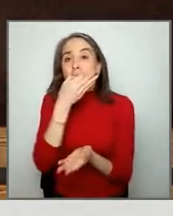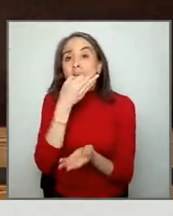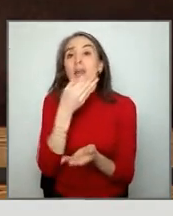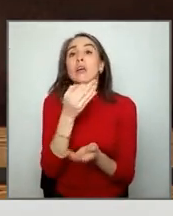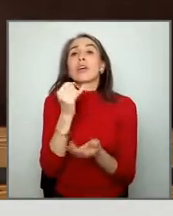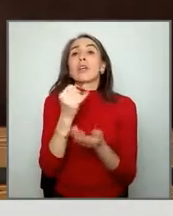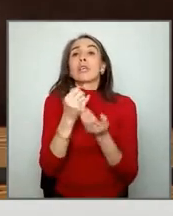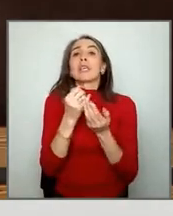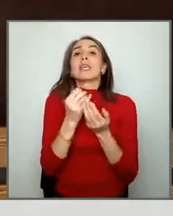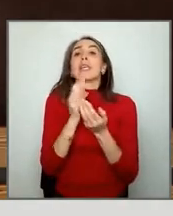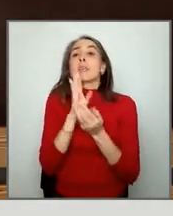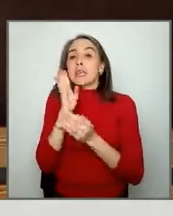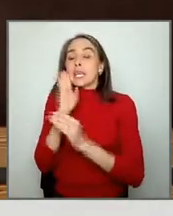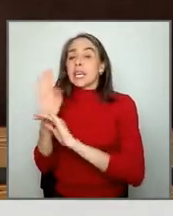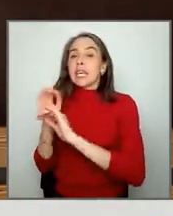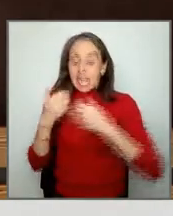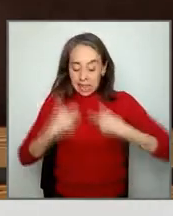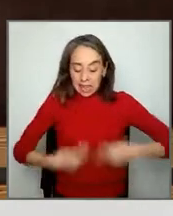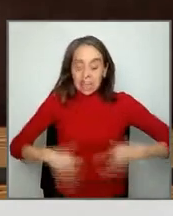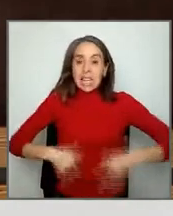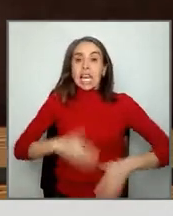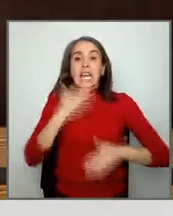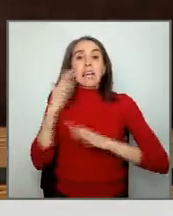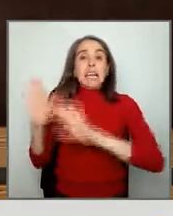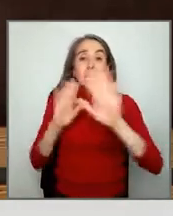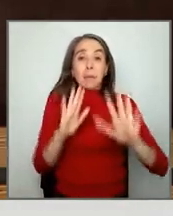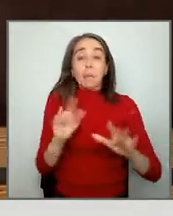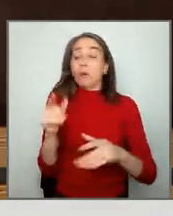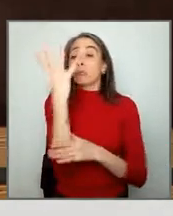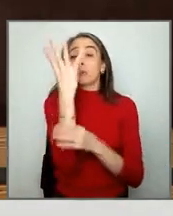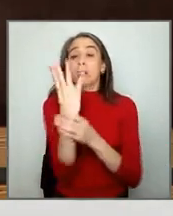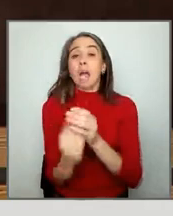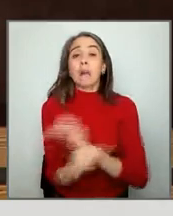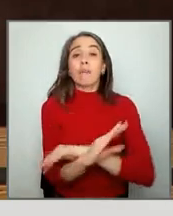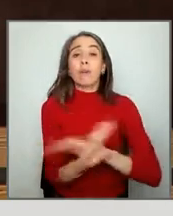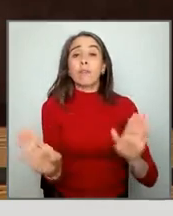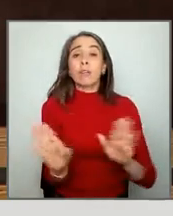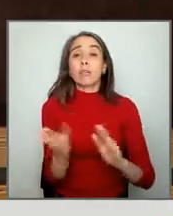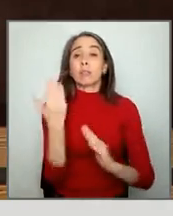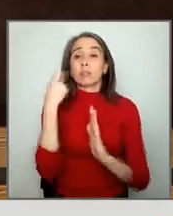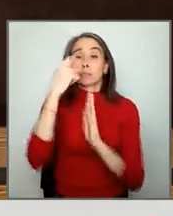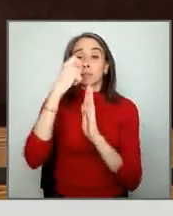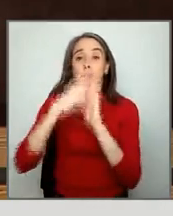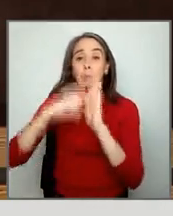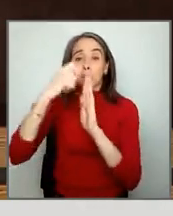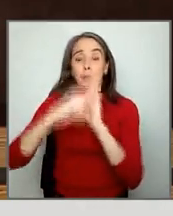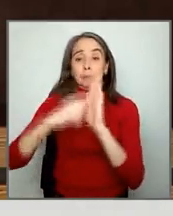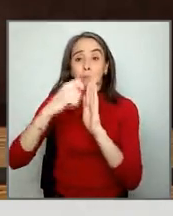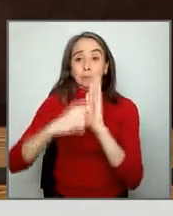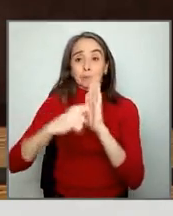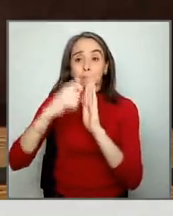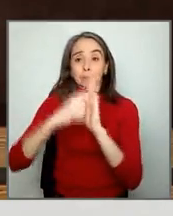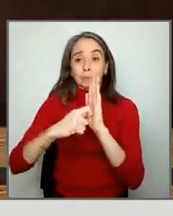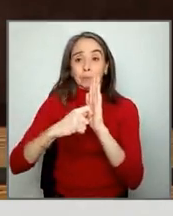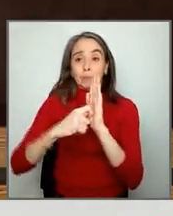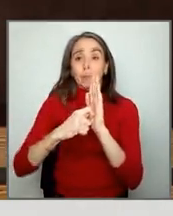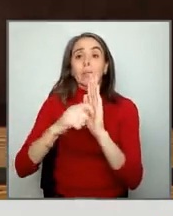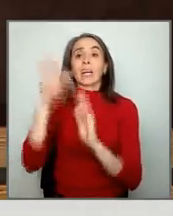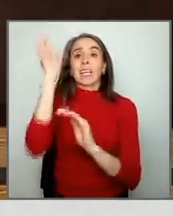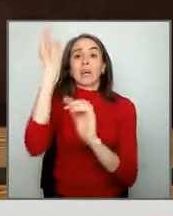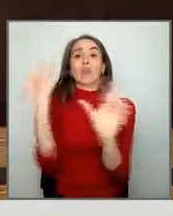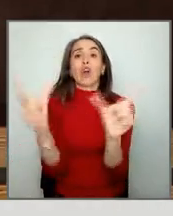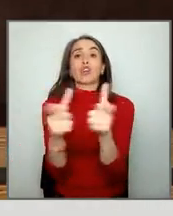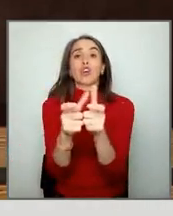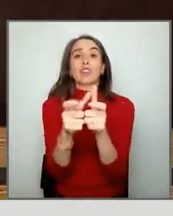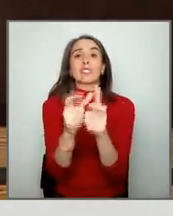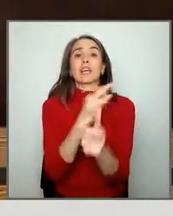también y hace unos meses en el en un consejo de ministros para la sustentabilidad